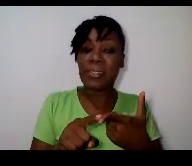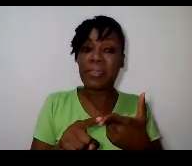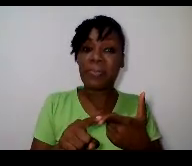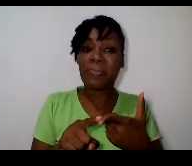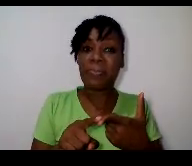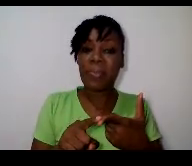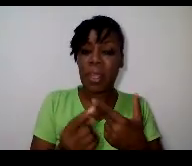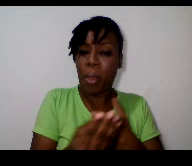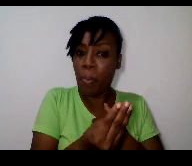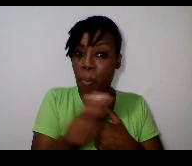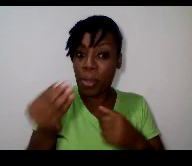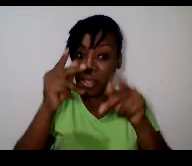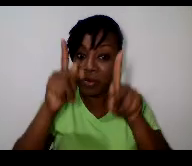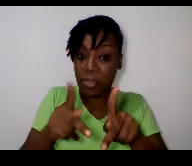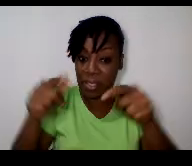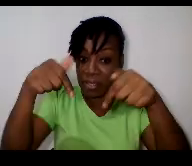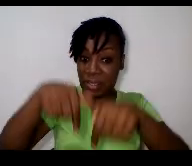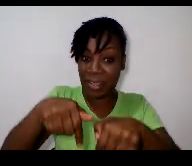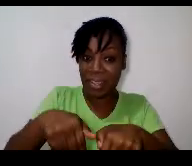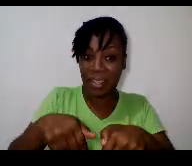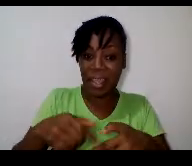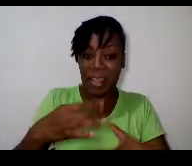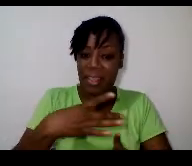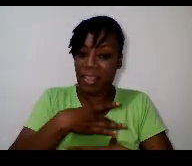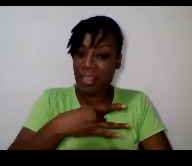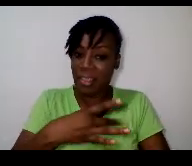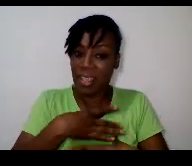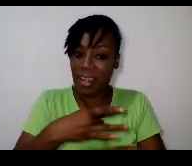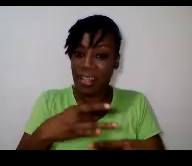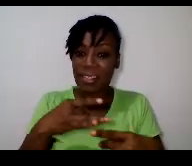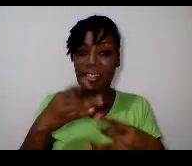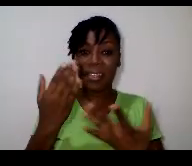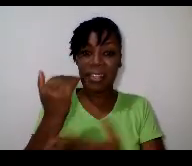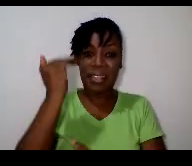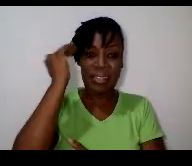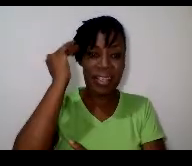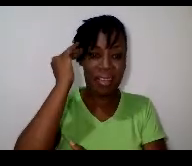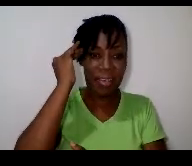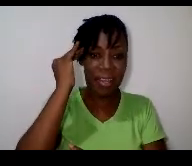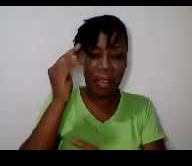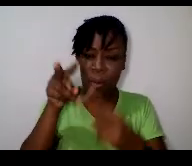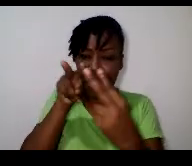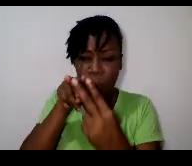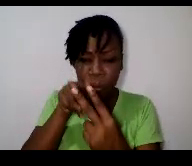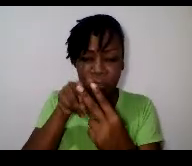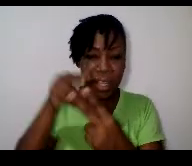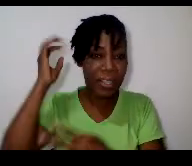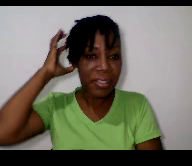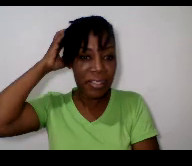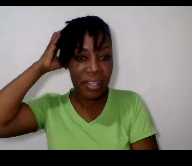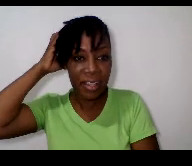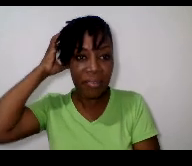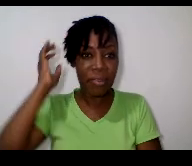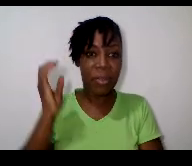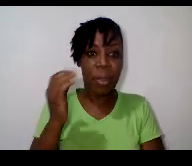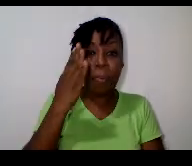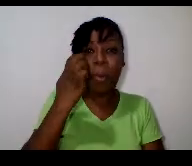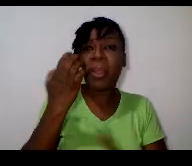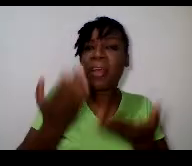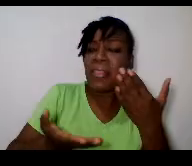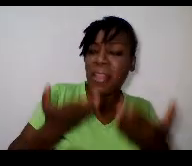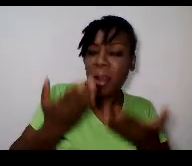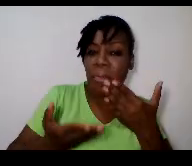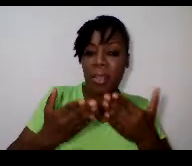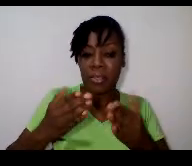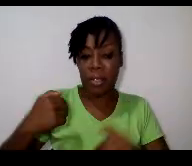de los que estamos aquí tenemos un gran interés en conocer este cerebro por distintas razones. Primero, porque puede ser que nosotros seamos